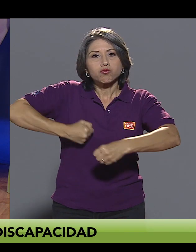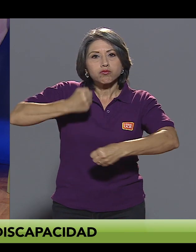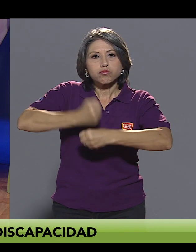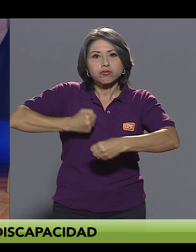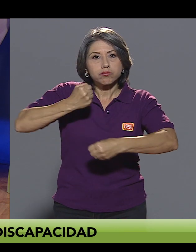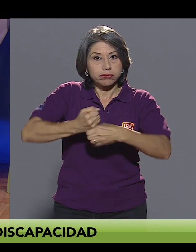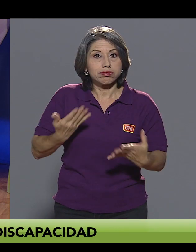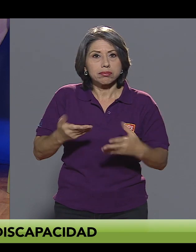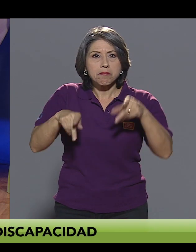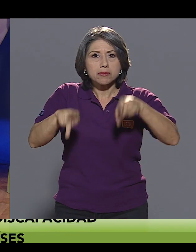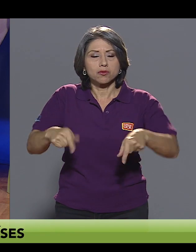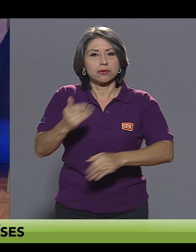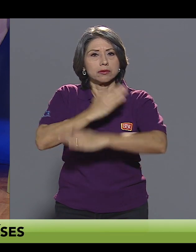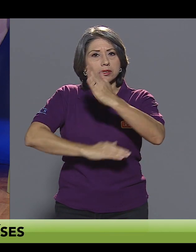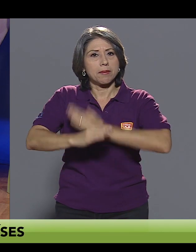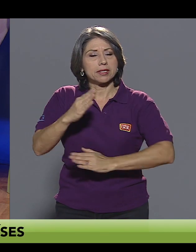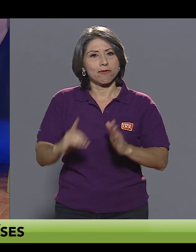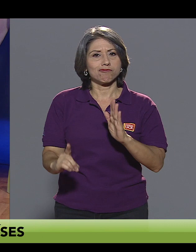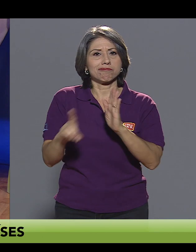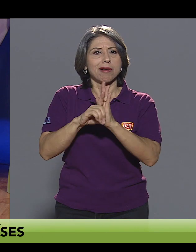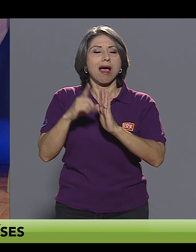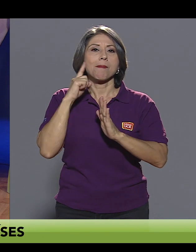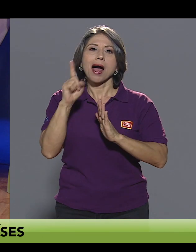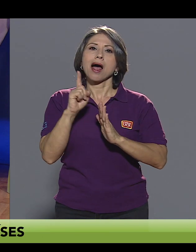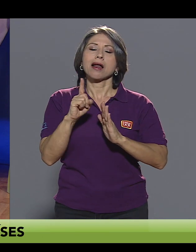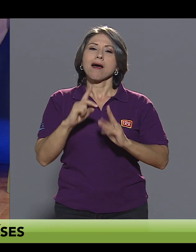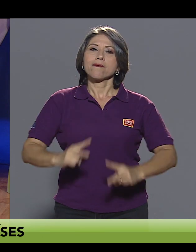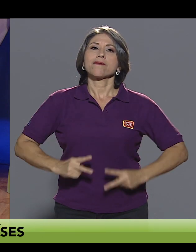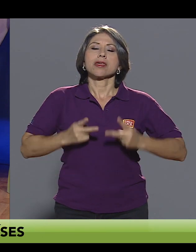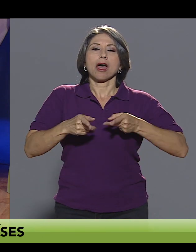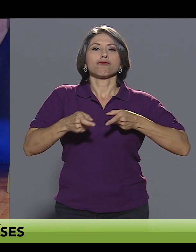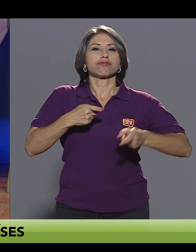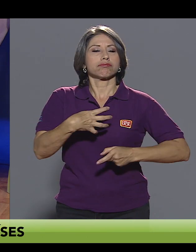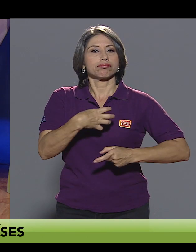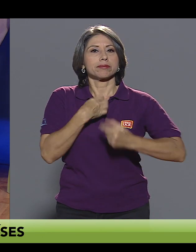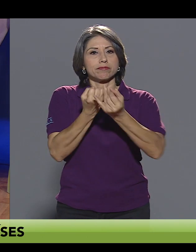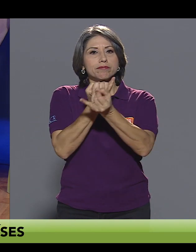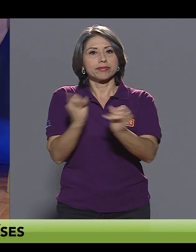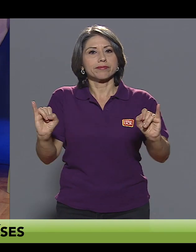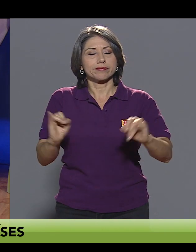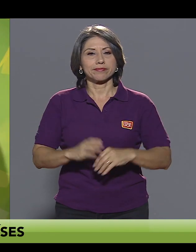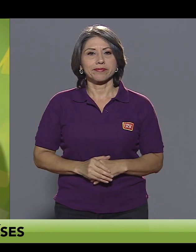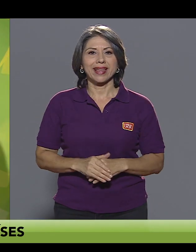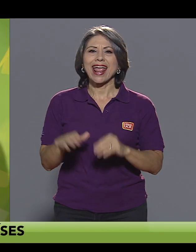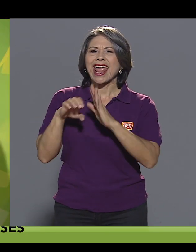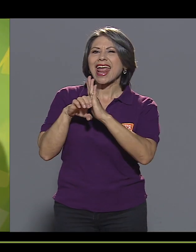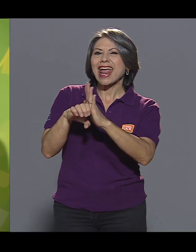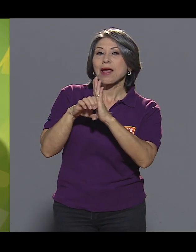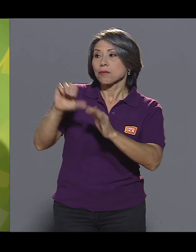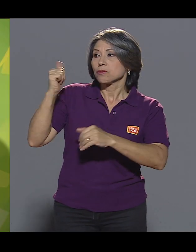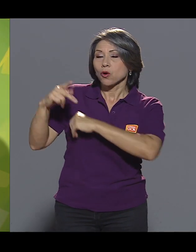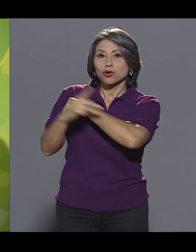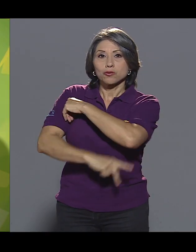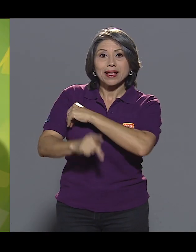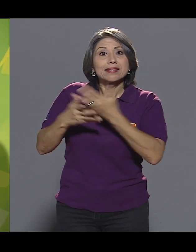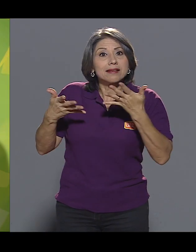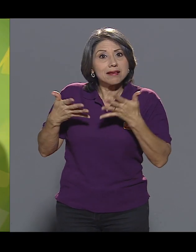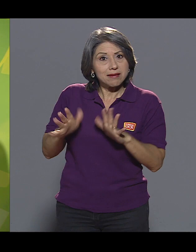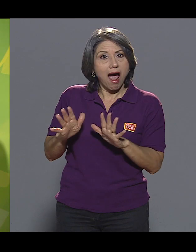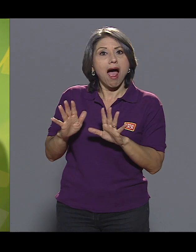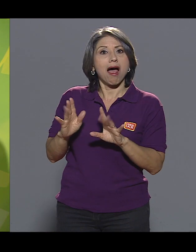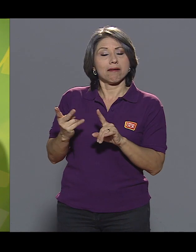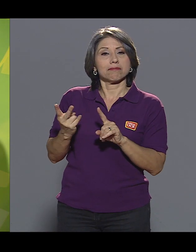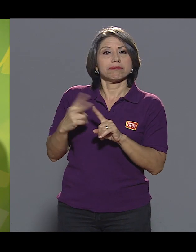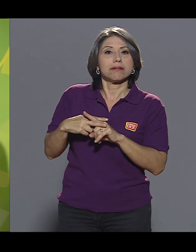cual las personas con discapacidad tienen derecho para tener una vida independiente y autónoma. ¿Cuáles son los ejemplos de otros países en donde ya se